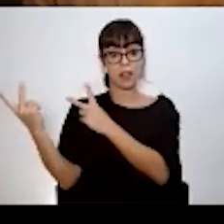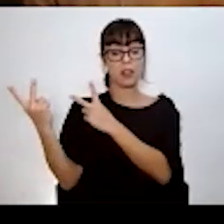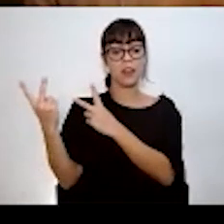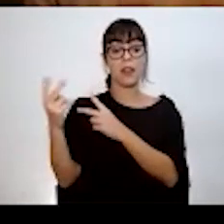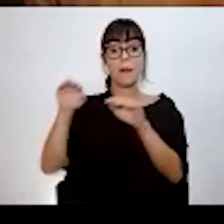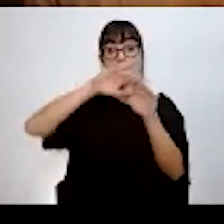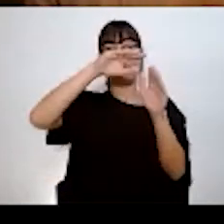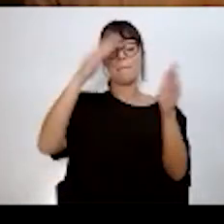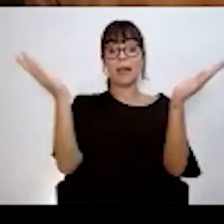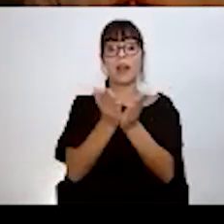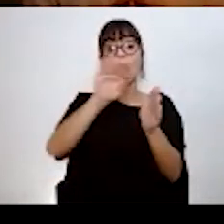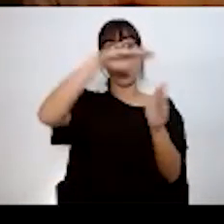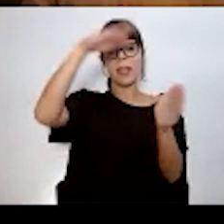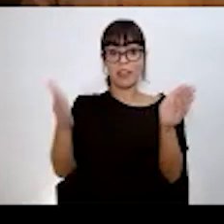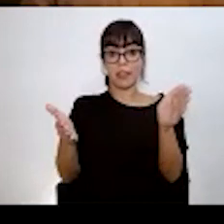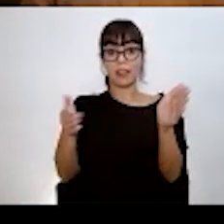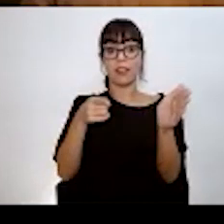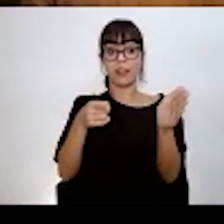Guayabeque,